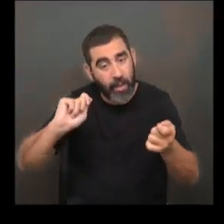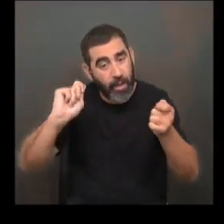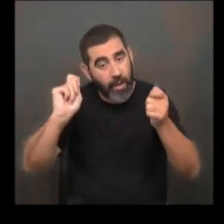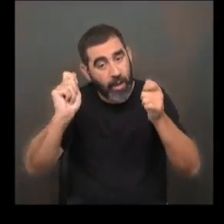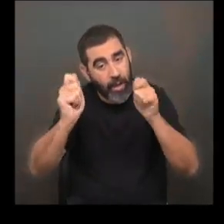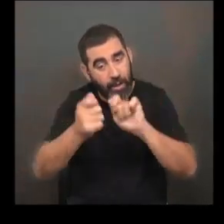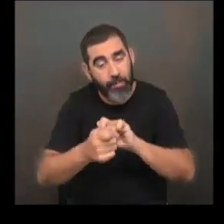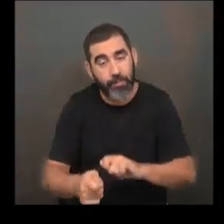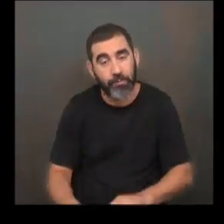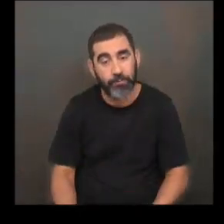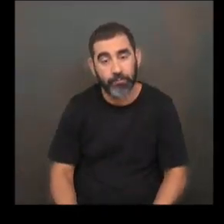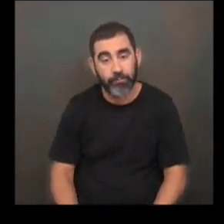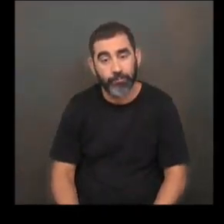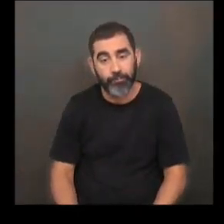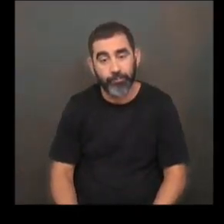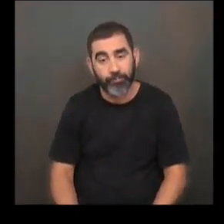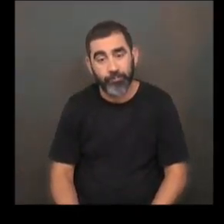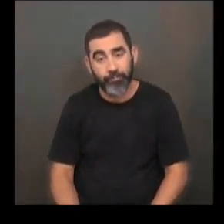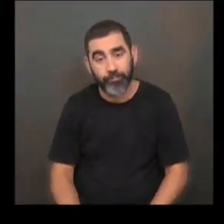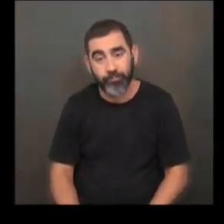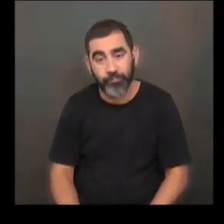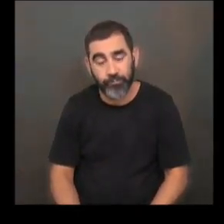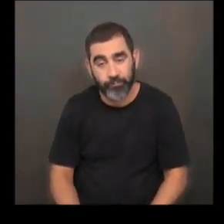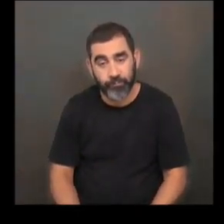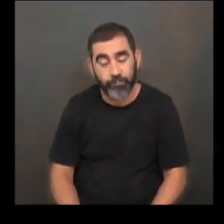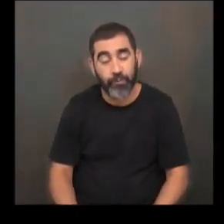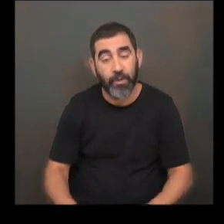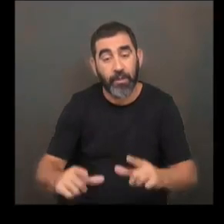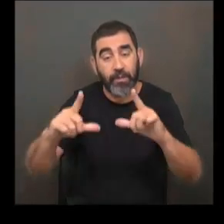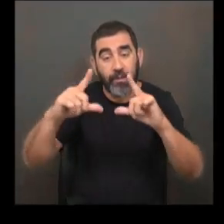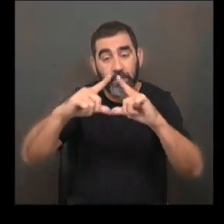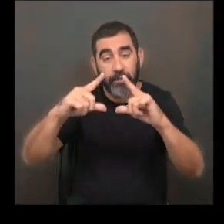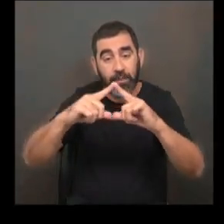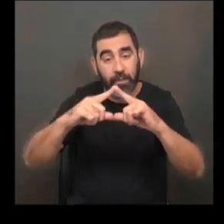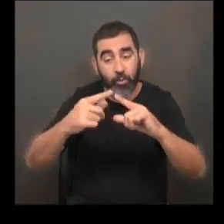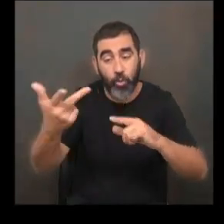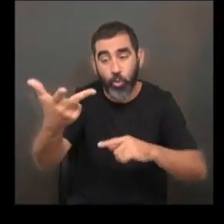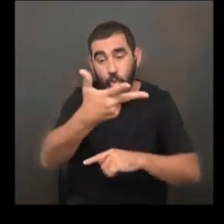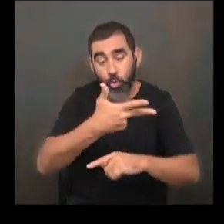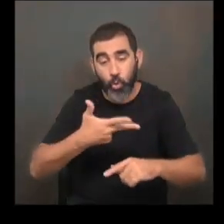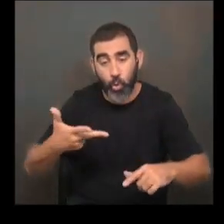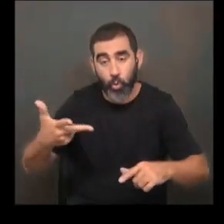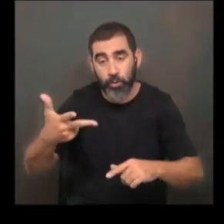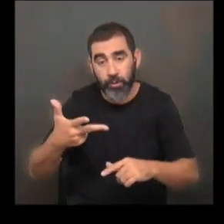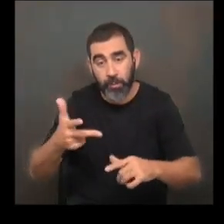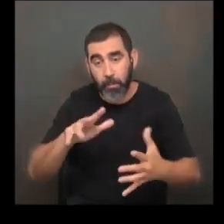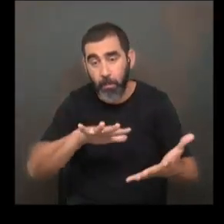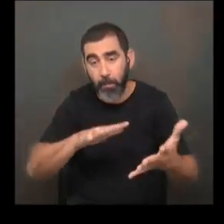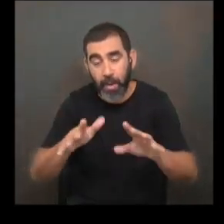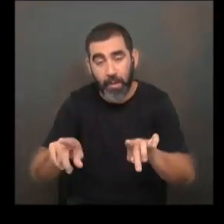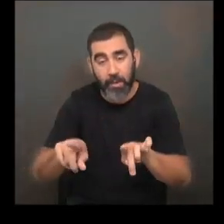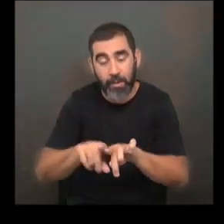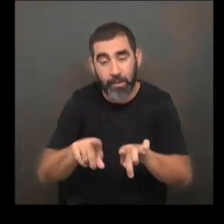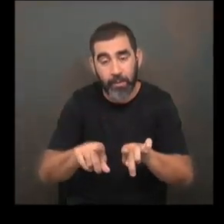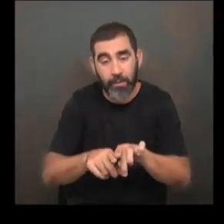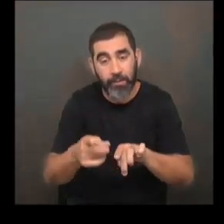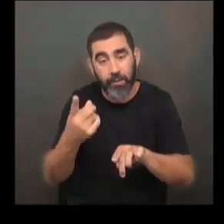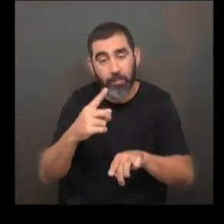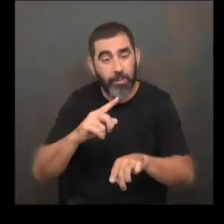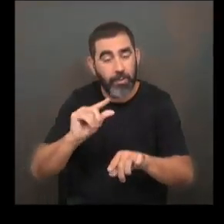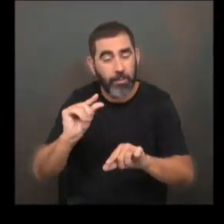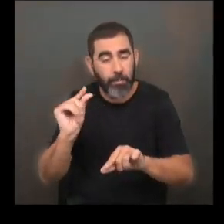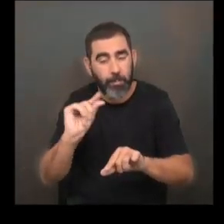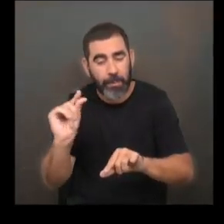Ahí está homográfico, ahí es un triángulo equilátero y cada uno de los 3 planetas tiene... Pareciera que va a seguir haciendo lo mismo, Claro, pero al con cabo de una un mínima